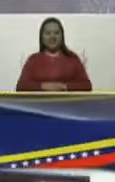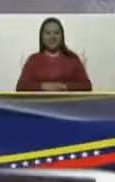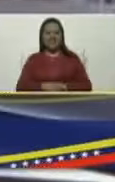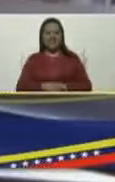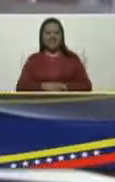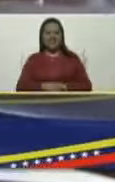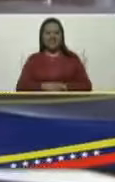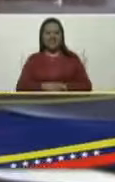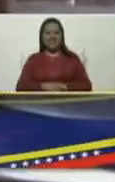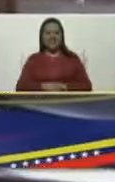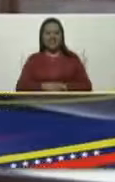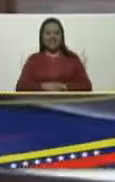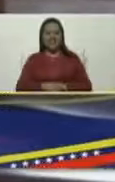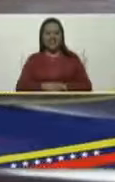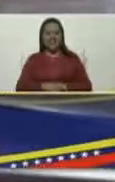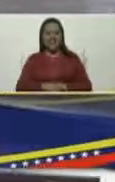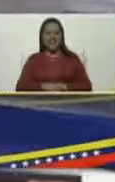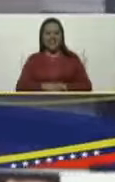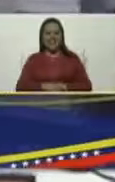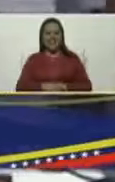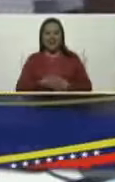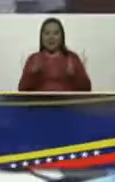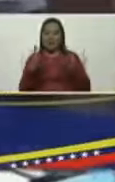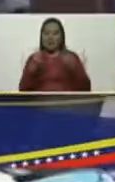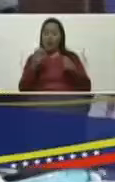Y retinto, además.